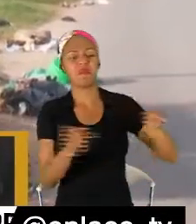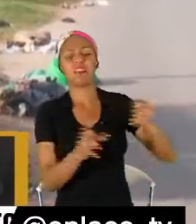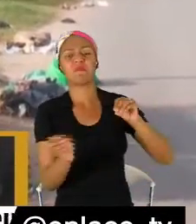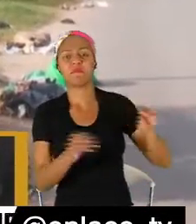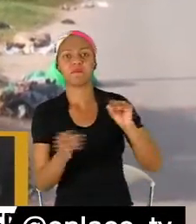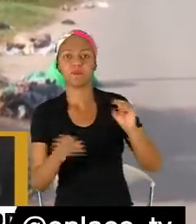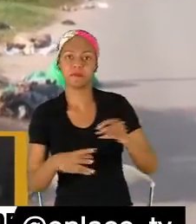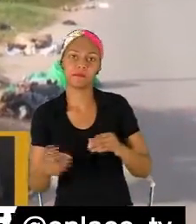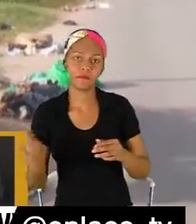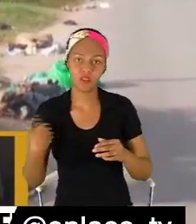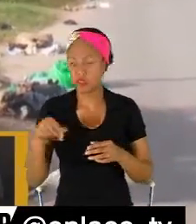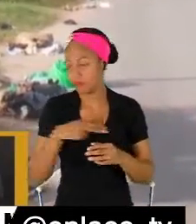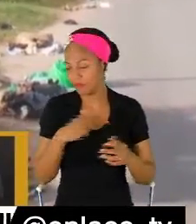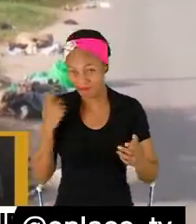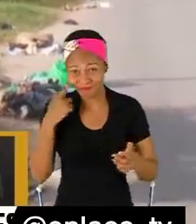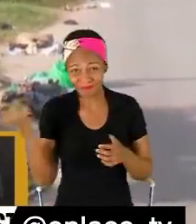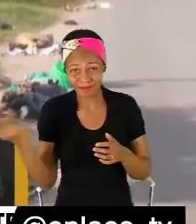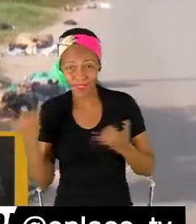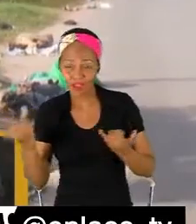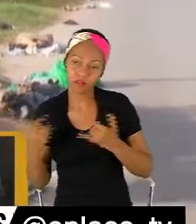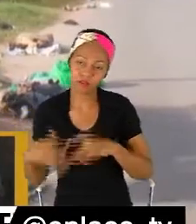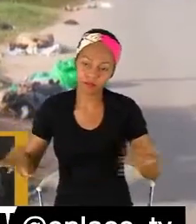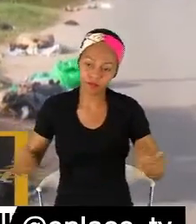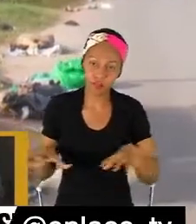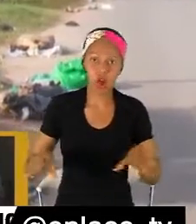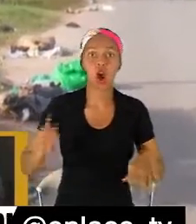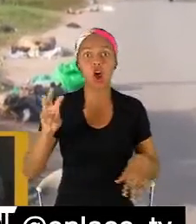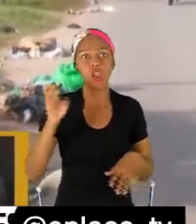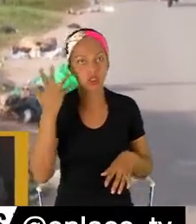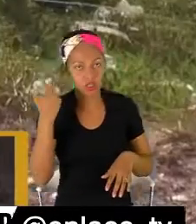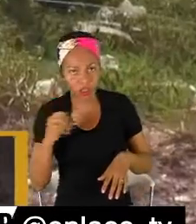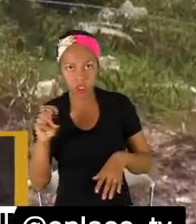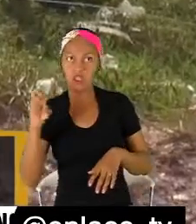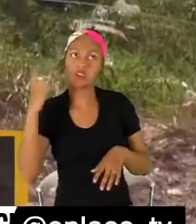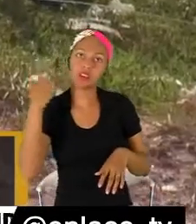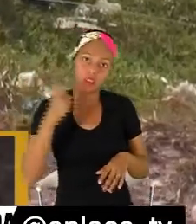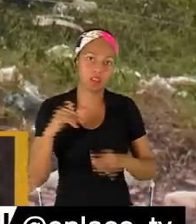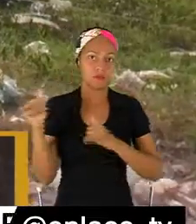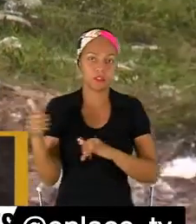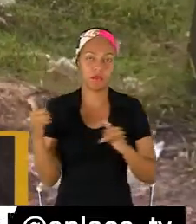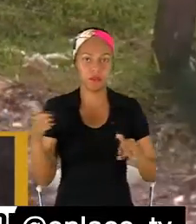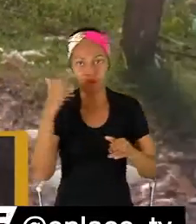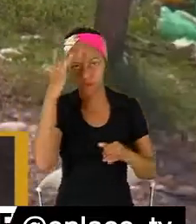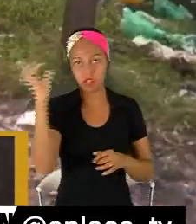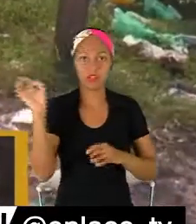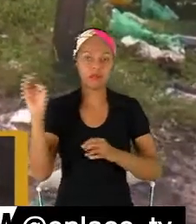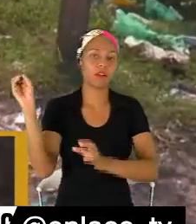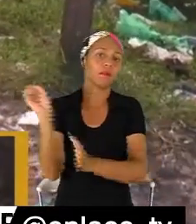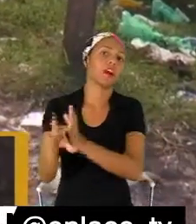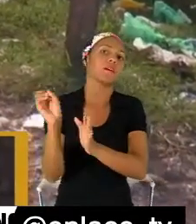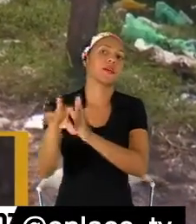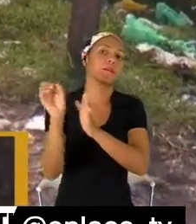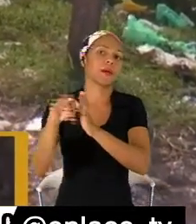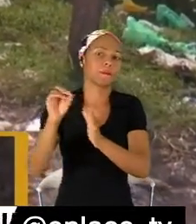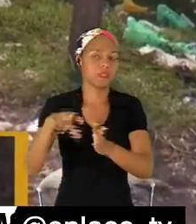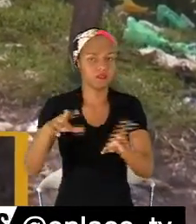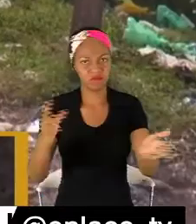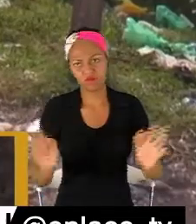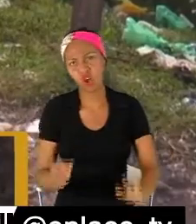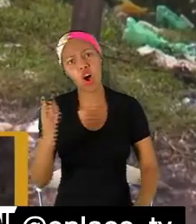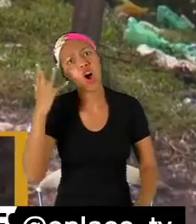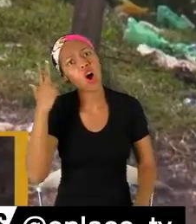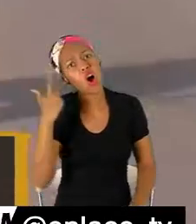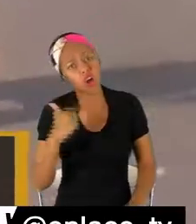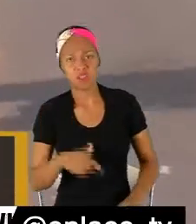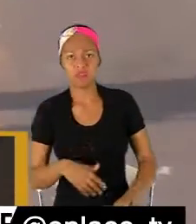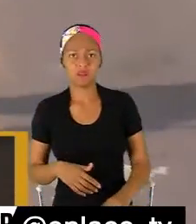entre nosotros, como ven, estamos recogiendo la basura, lo hacemos cada 8 días, porque esto se convierte en un basurero de Barranca Bermeja. Todos los días. Nosotros